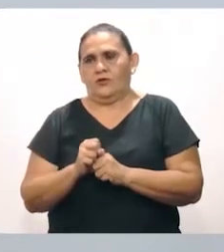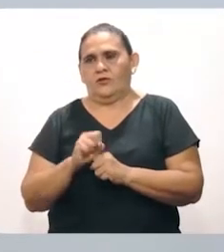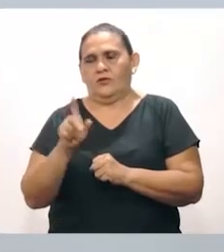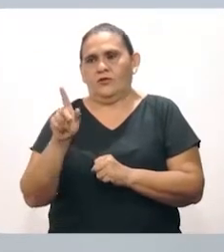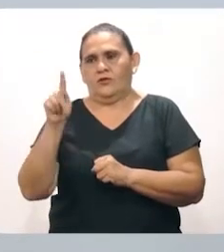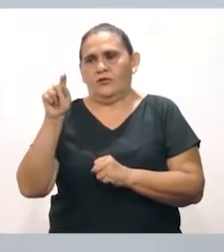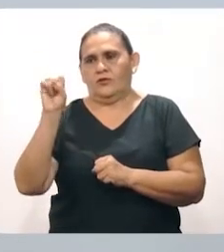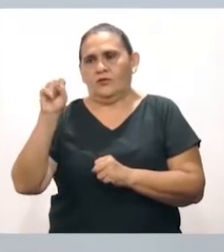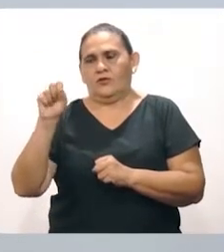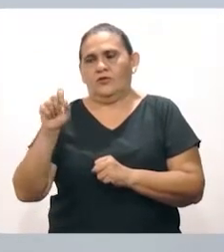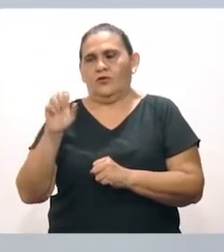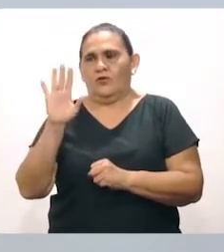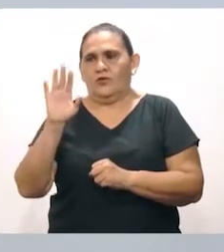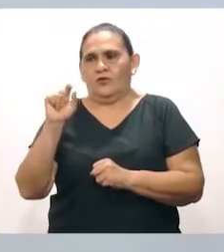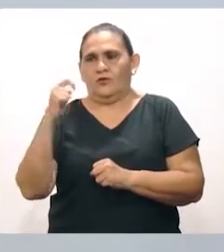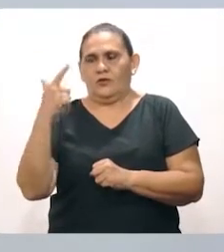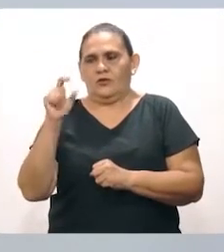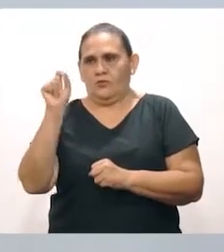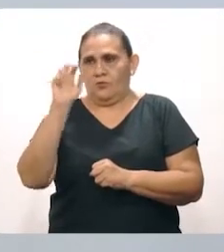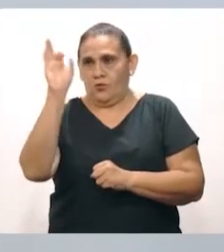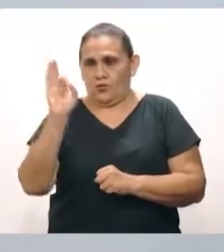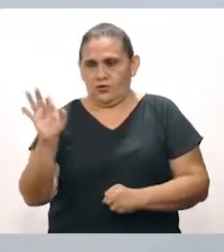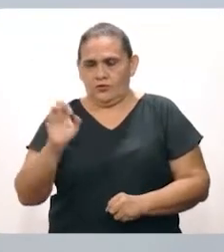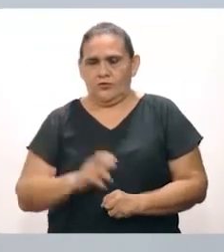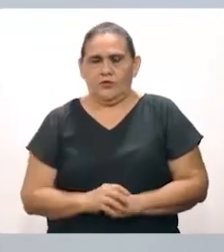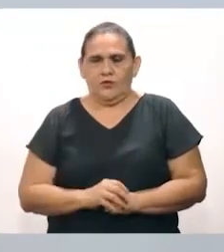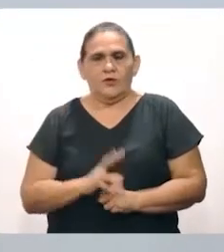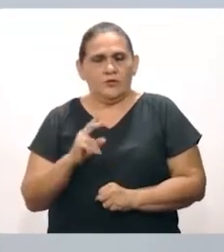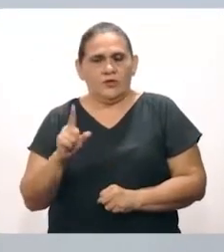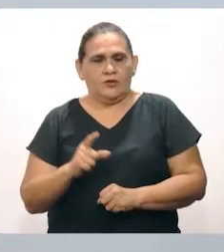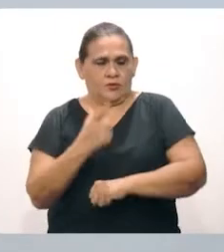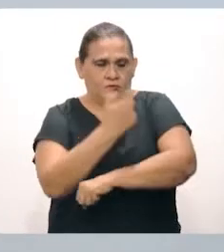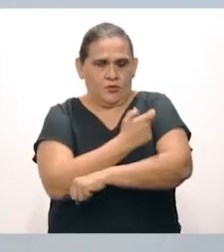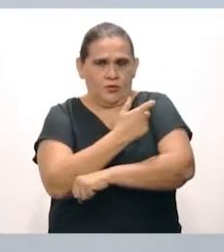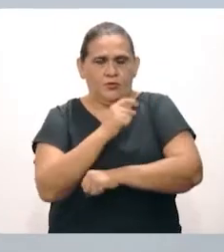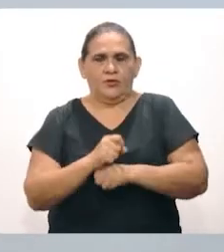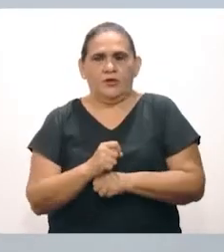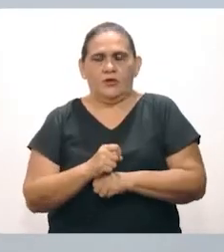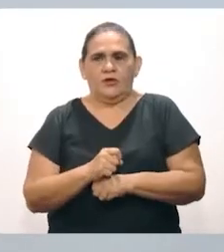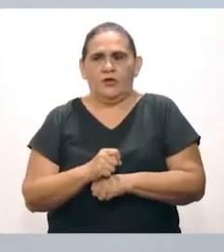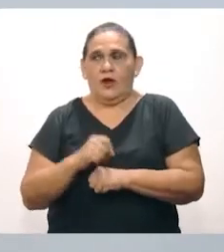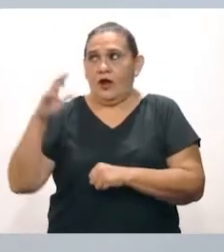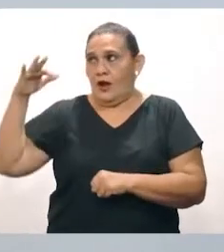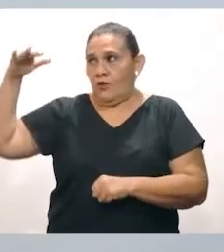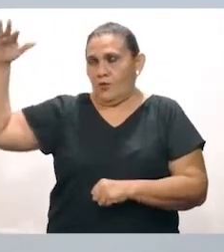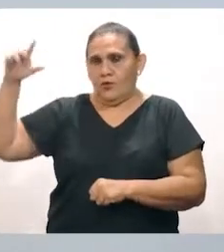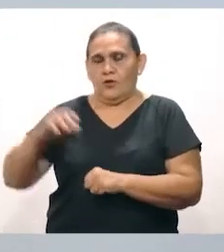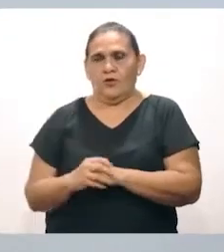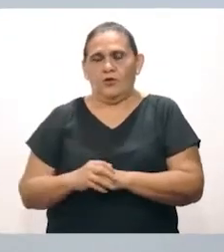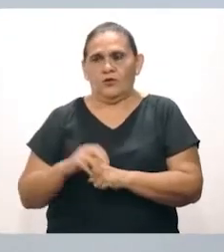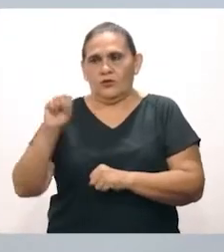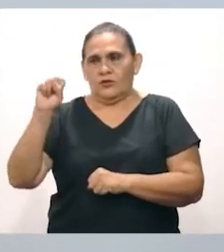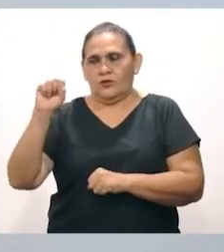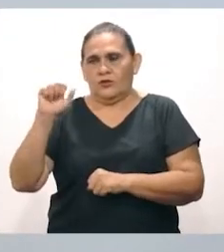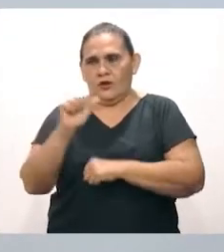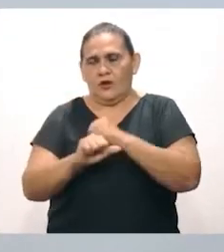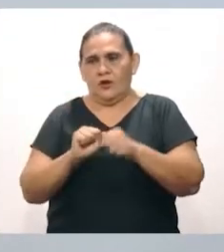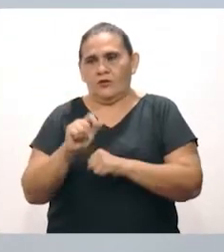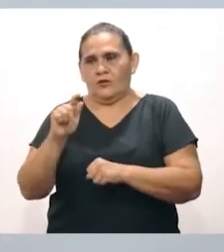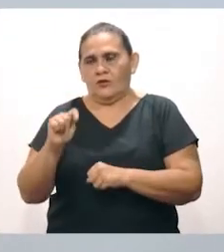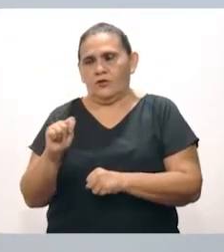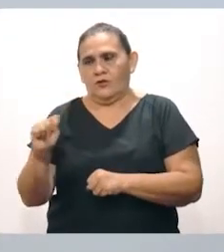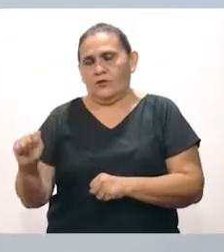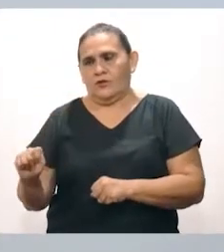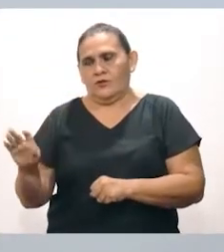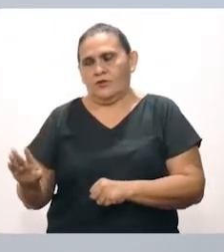95.8% y Tinum con un 57.9%. También se está aplicando vacunas a adultos mayores de 60 años en Tizimín